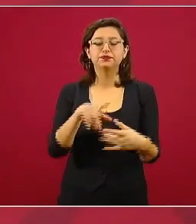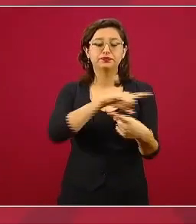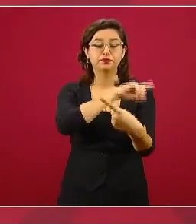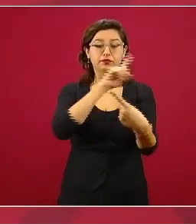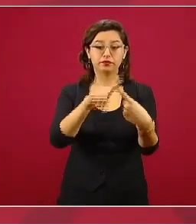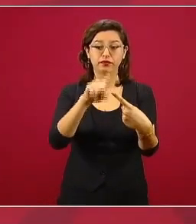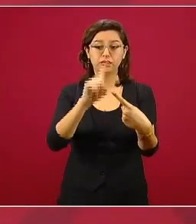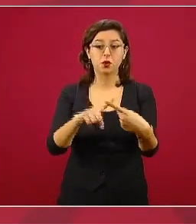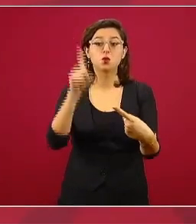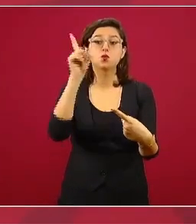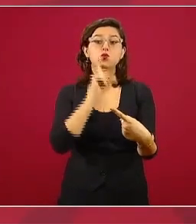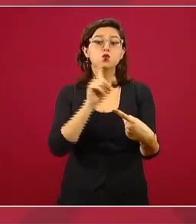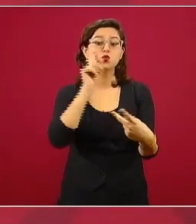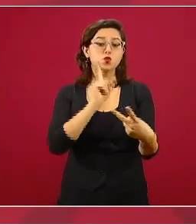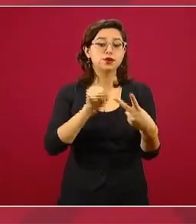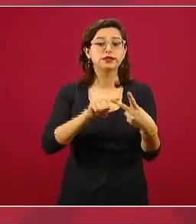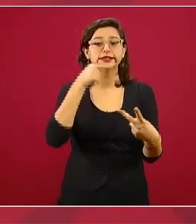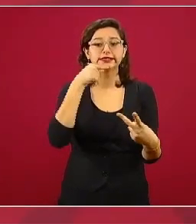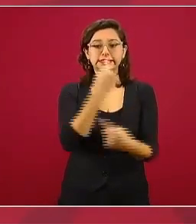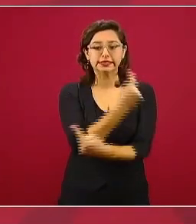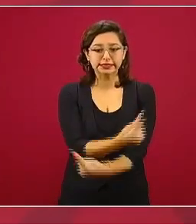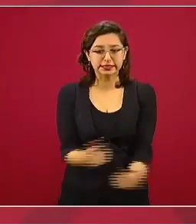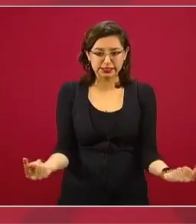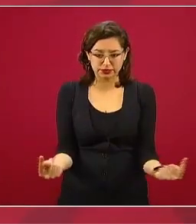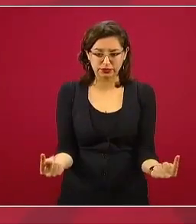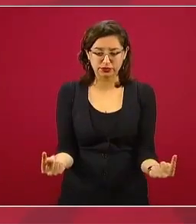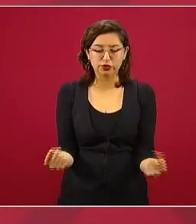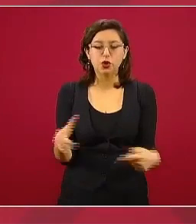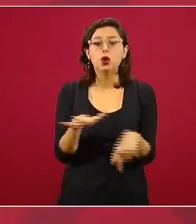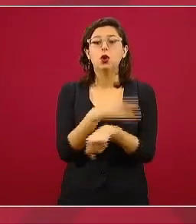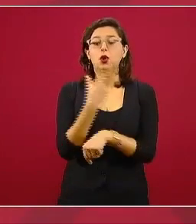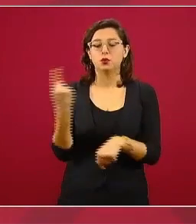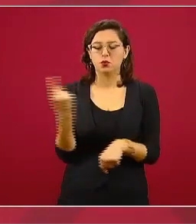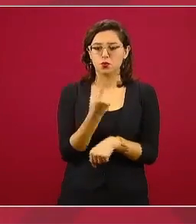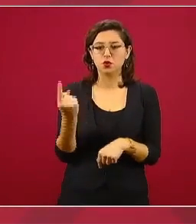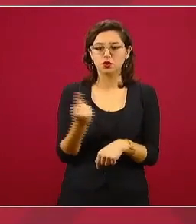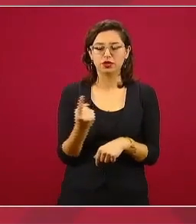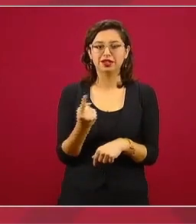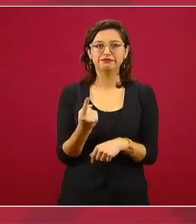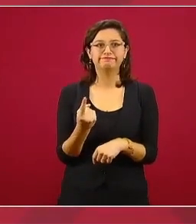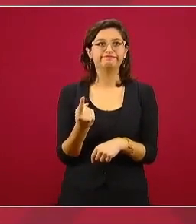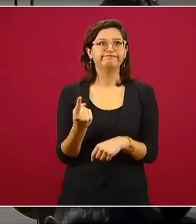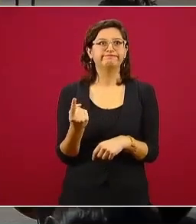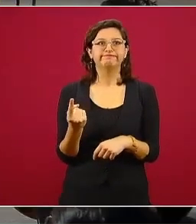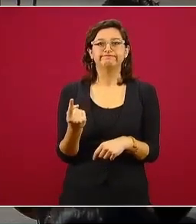mujeres y niños, porque es donde el efecto en todos sus